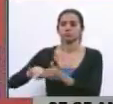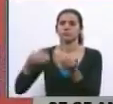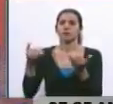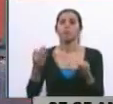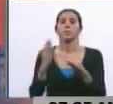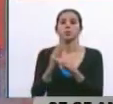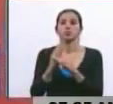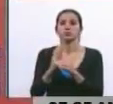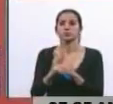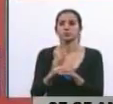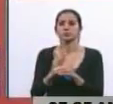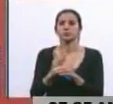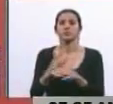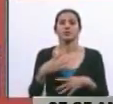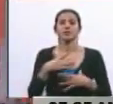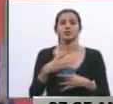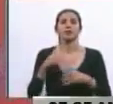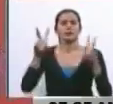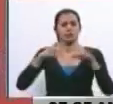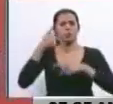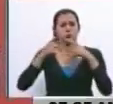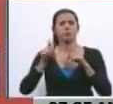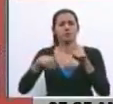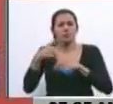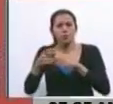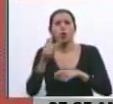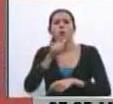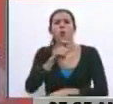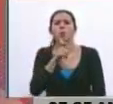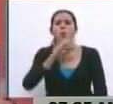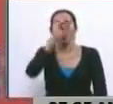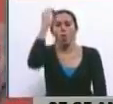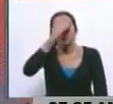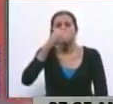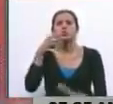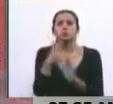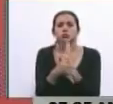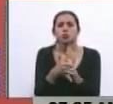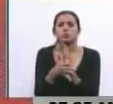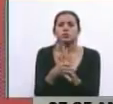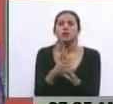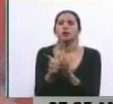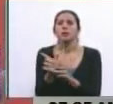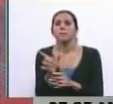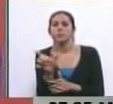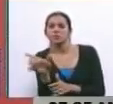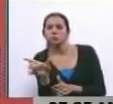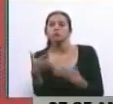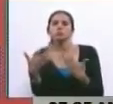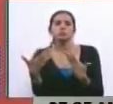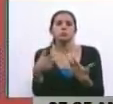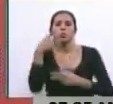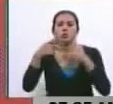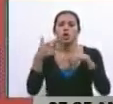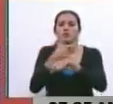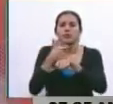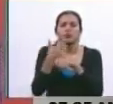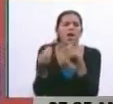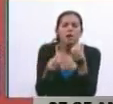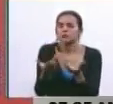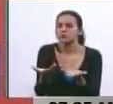pausa por una coyuntura política interesante. Me gustaría tener también tu opinión acerca de todo lo que se está haciendo desde el Partido Socialista Unido de Venezuela, desde la política del gobierno bolivariano